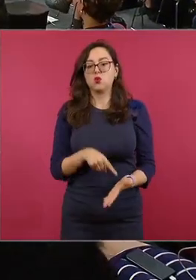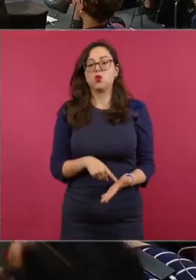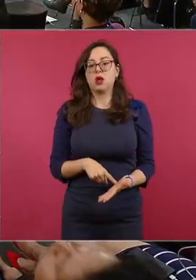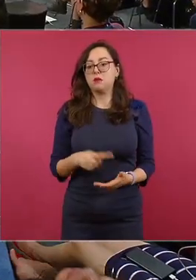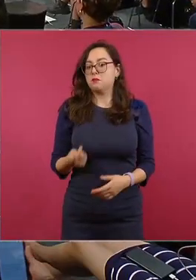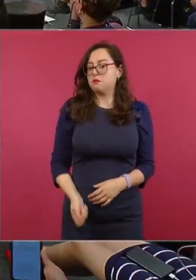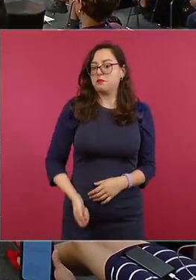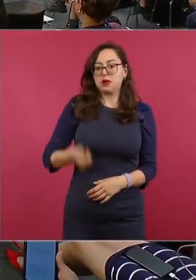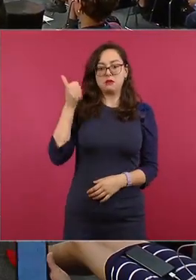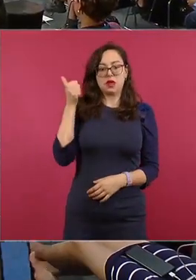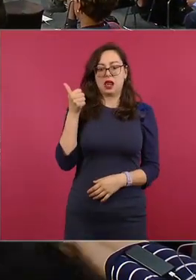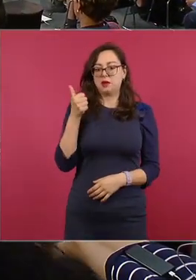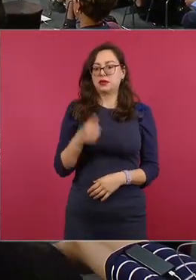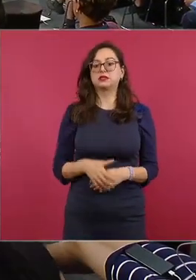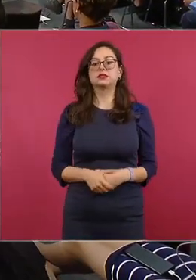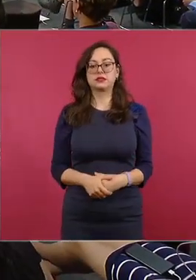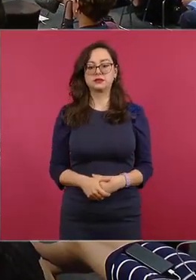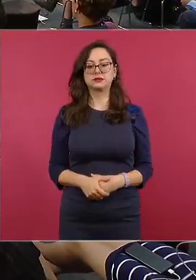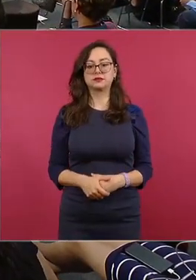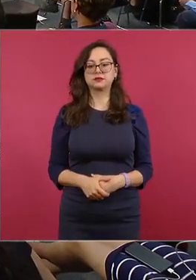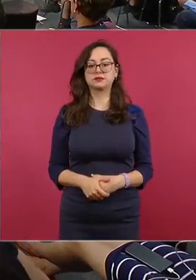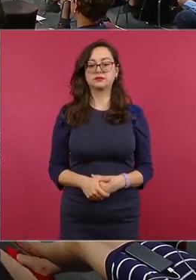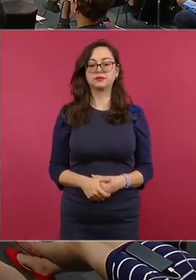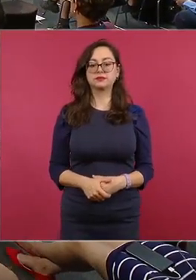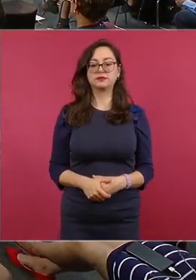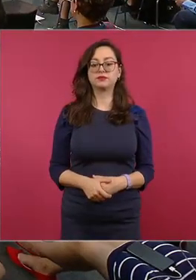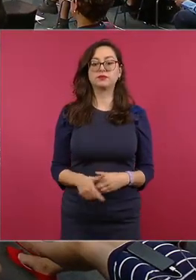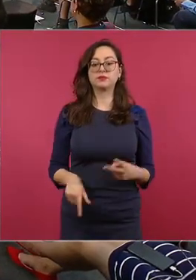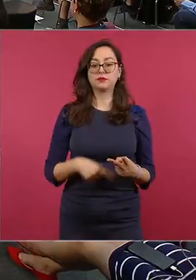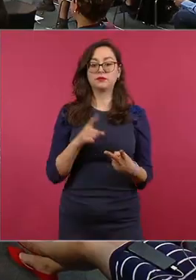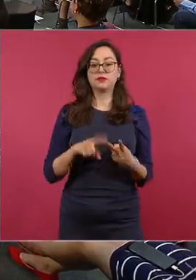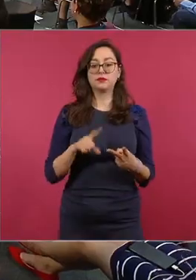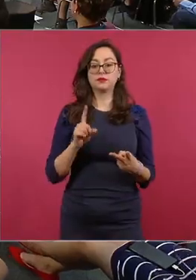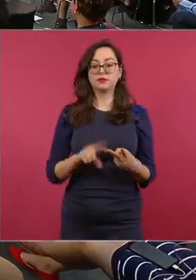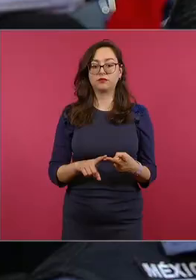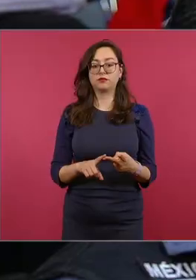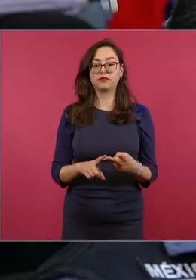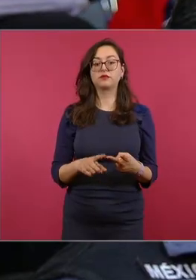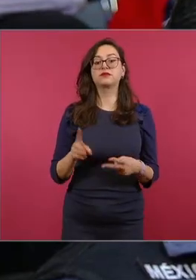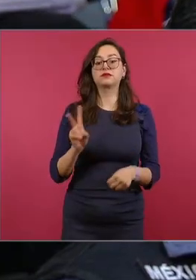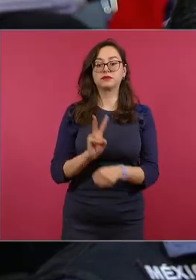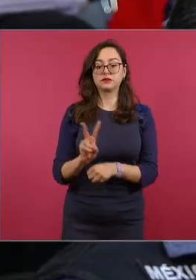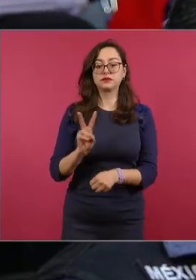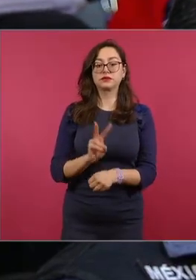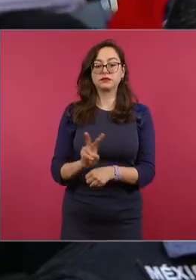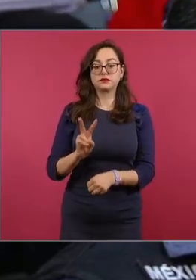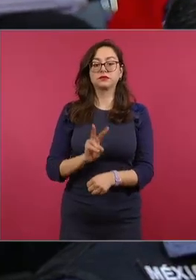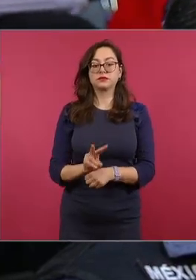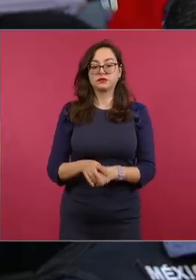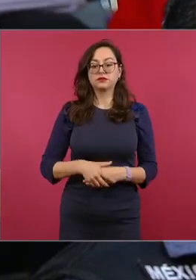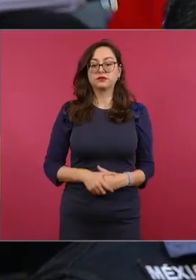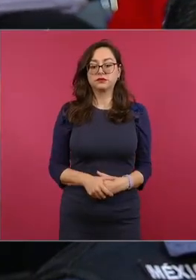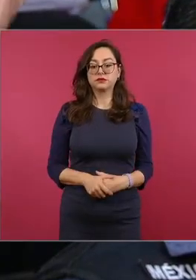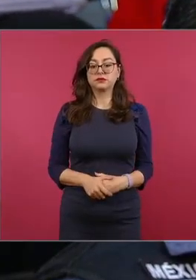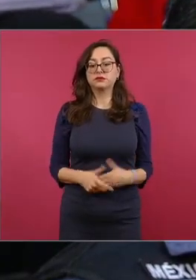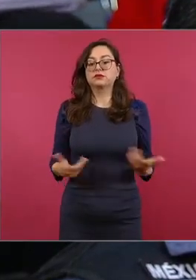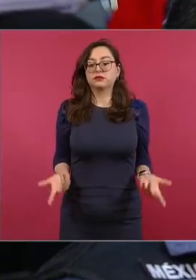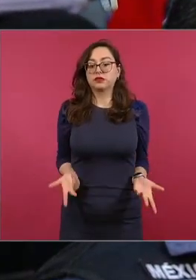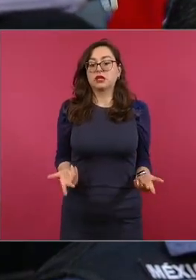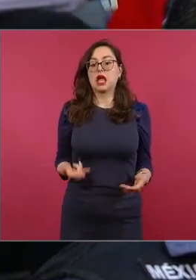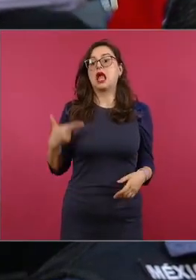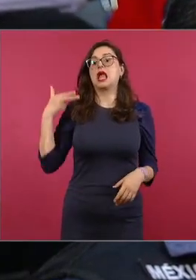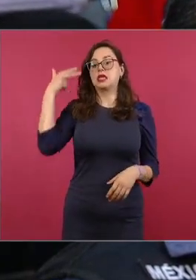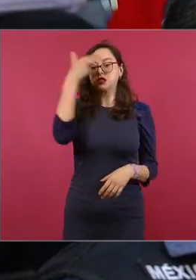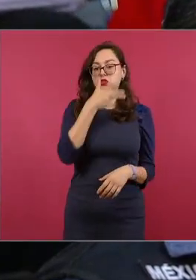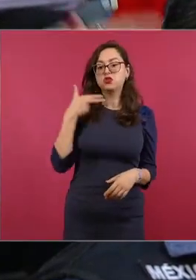la historia de migraciones a nuestro país. Segundo lugar se mantiene Venezuela. Los haitianos, lo hemos